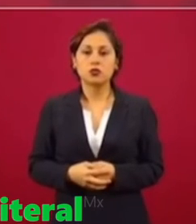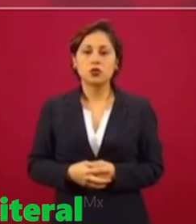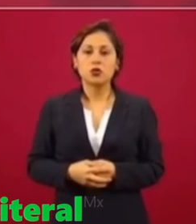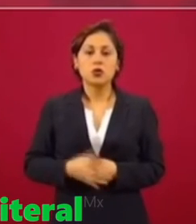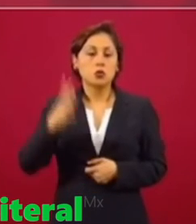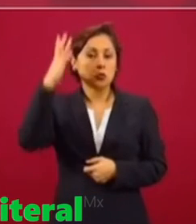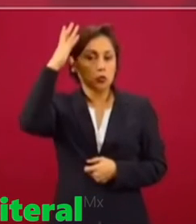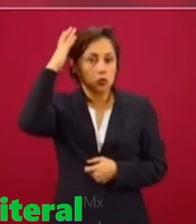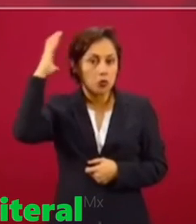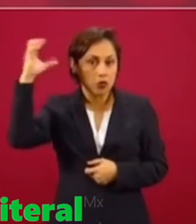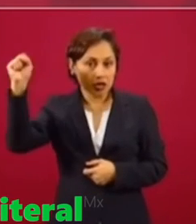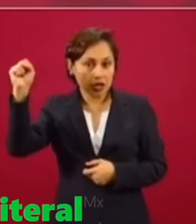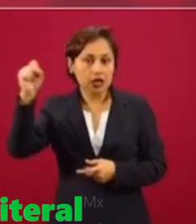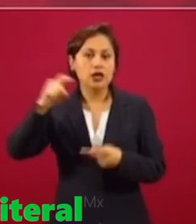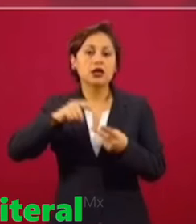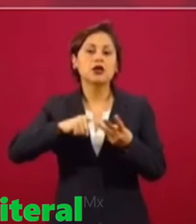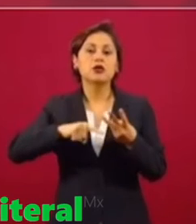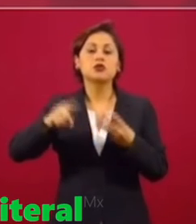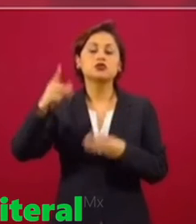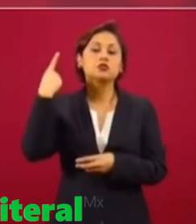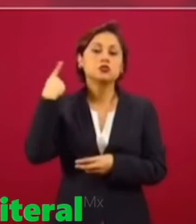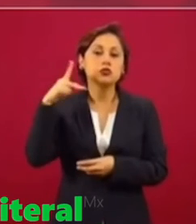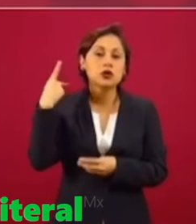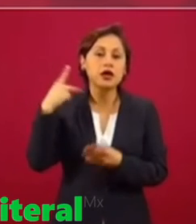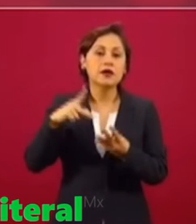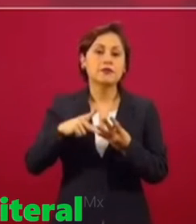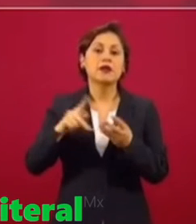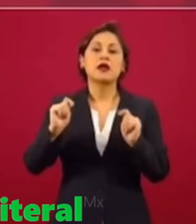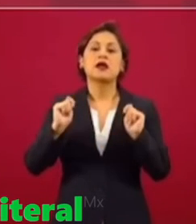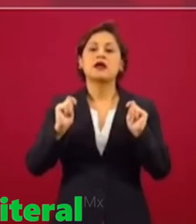Morelos, Puebla, Tlaxcala,